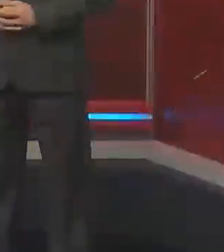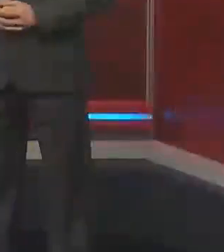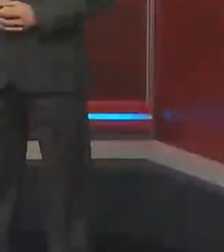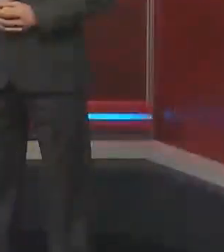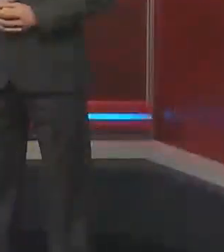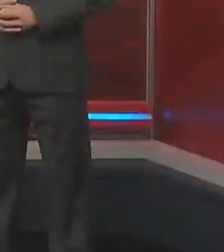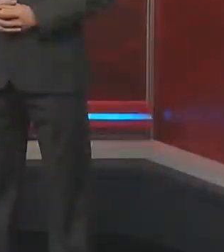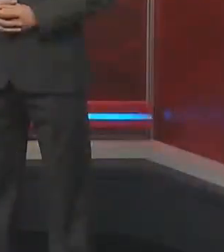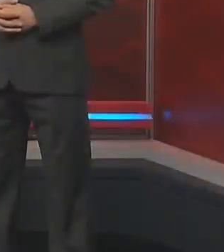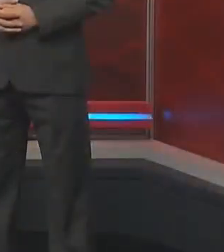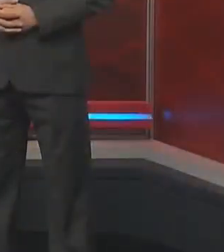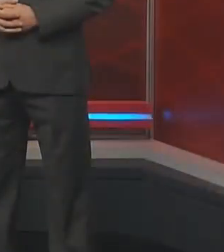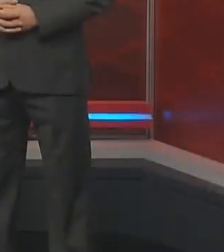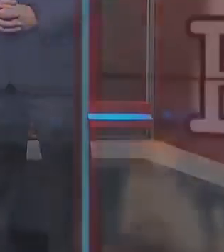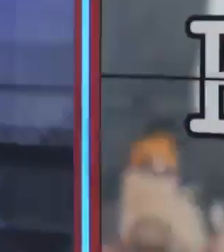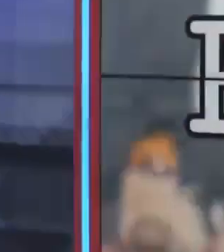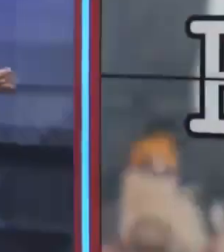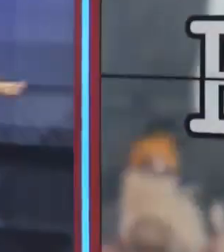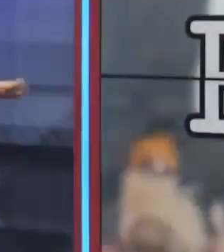Rapanui.